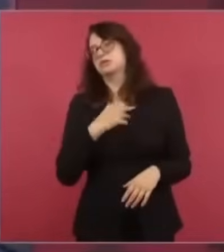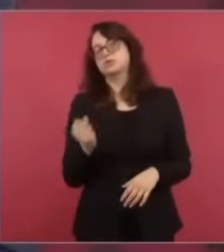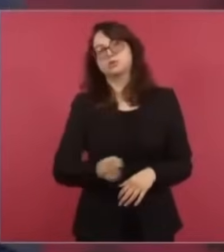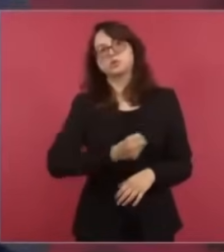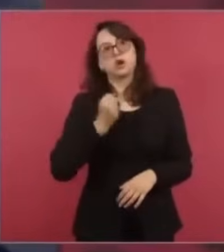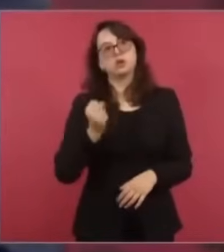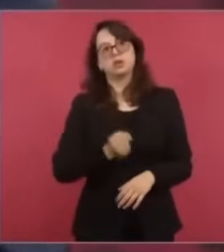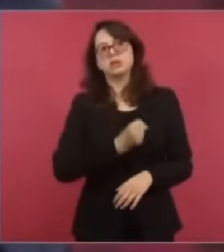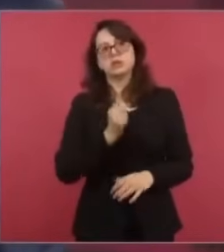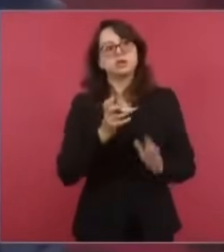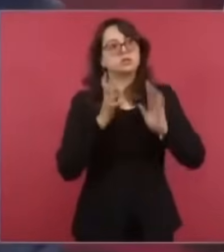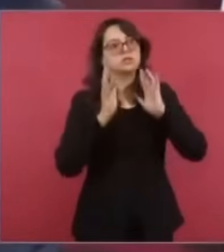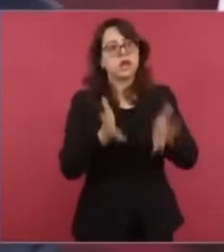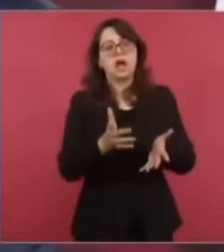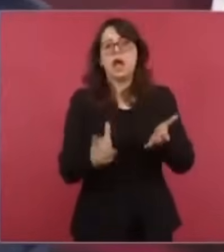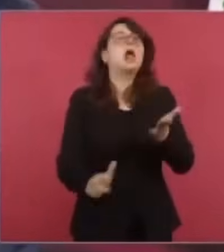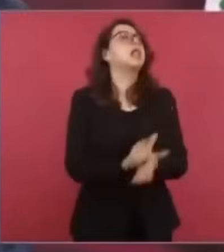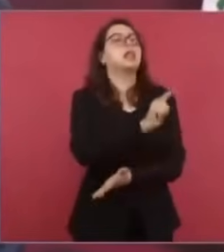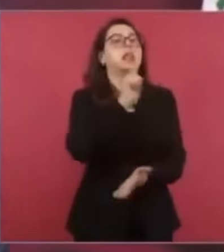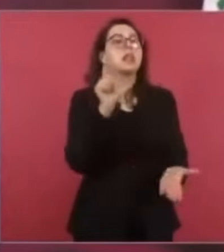Ya no hay